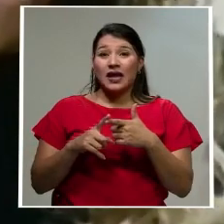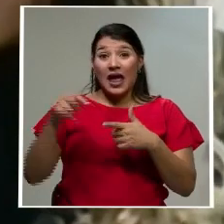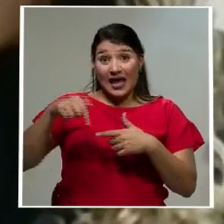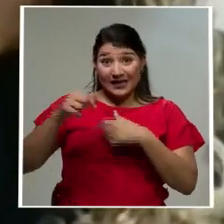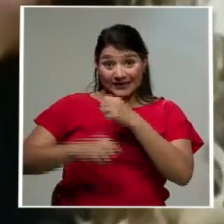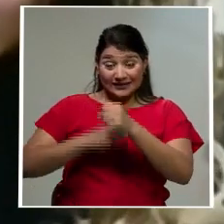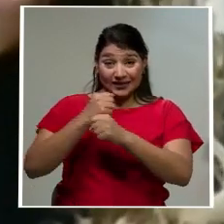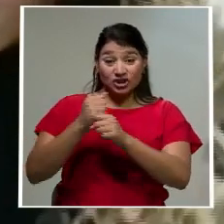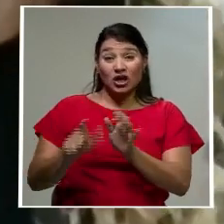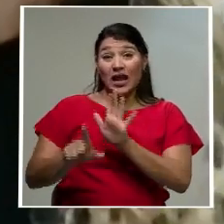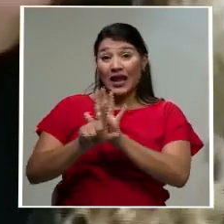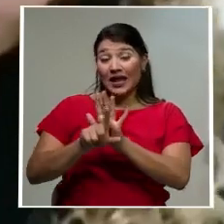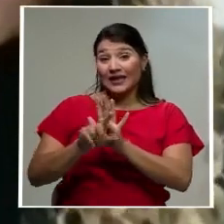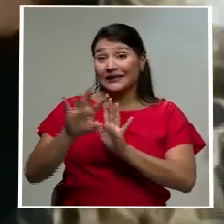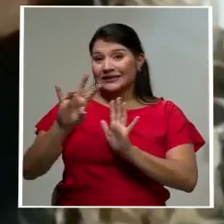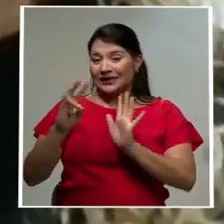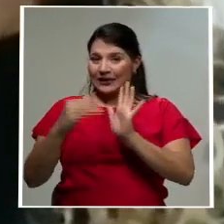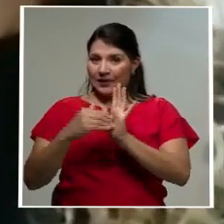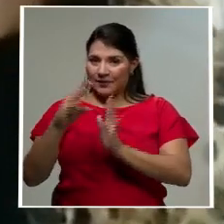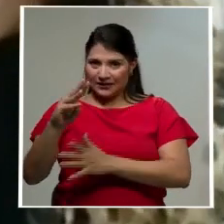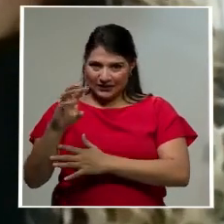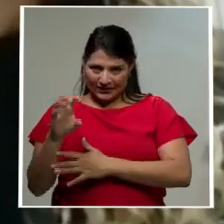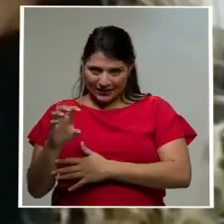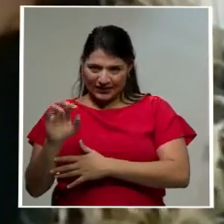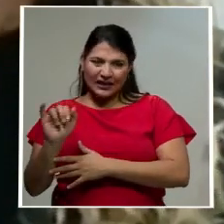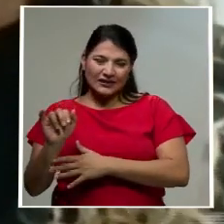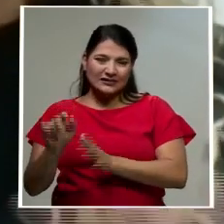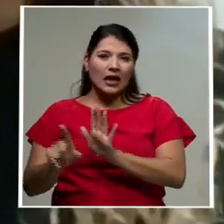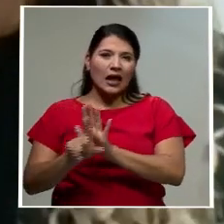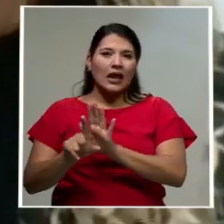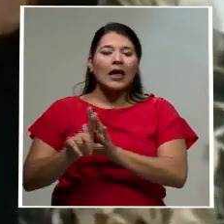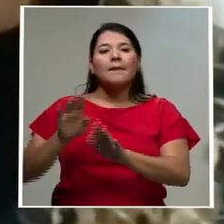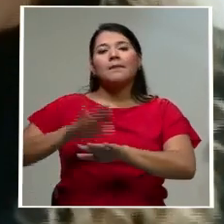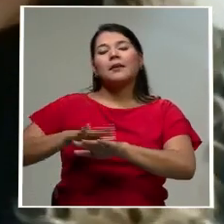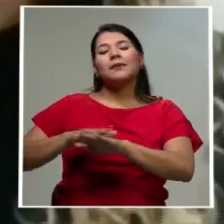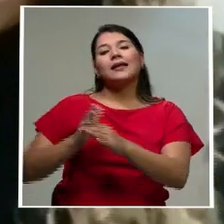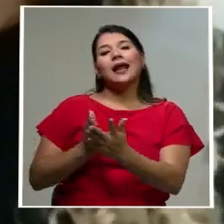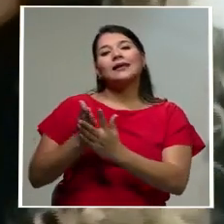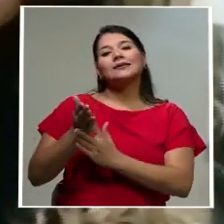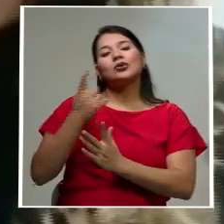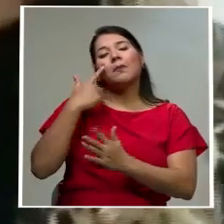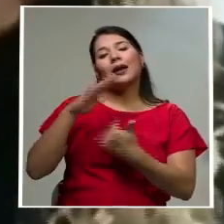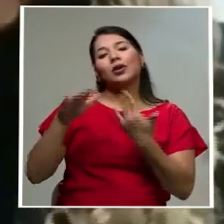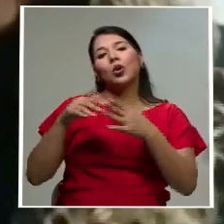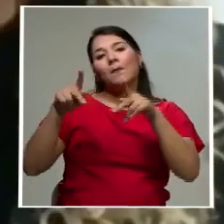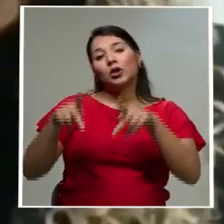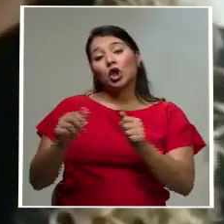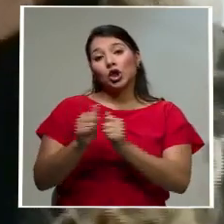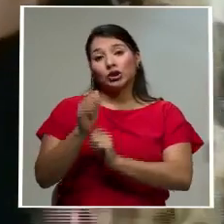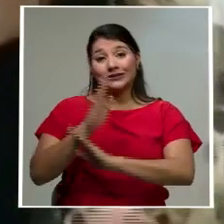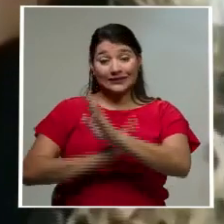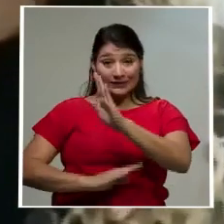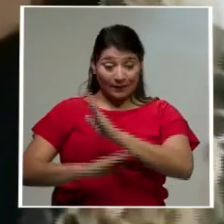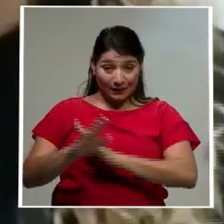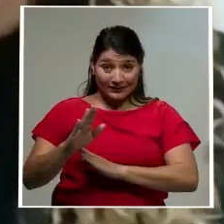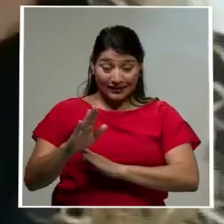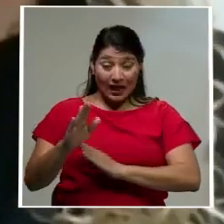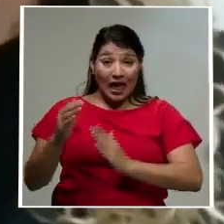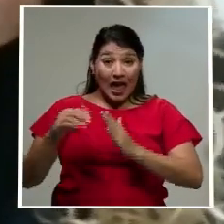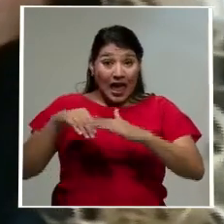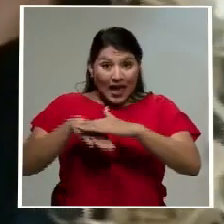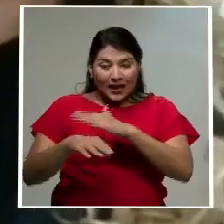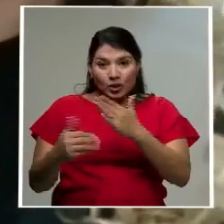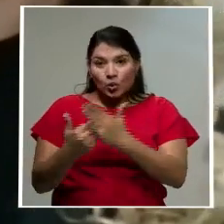la ley 7600, que es la de garantizar la accesibilidad en todas las obras, digamos, de construcción, cumplió 25